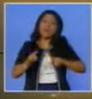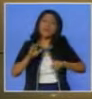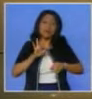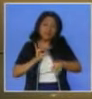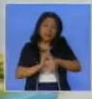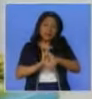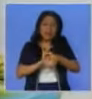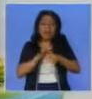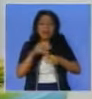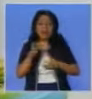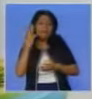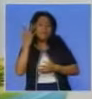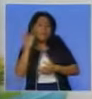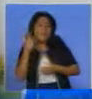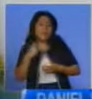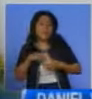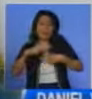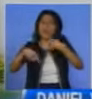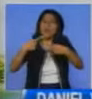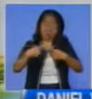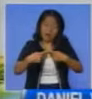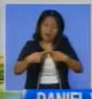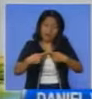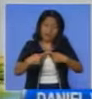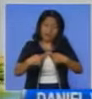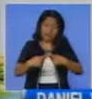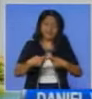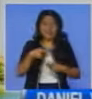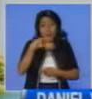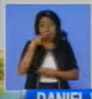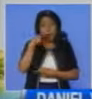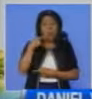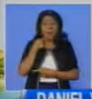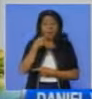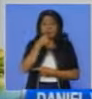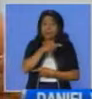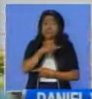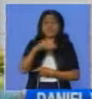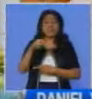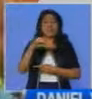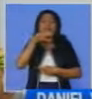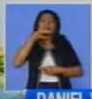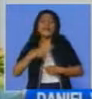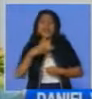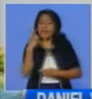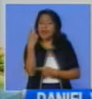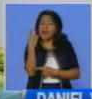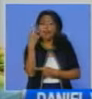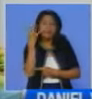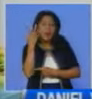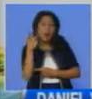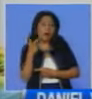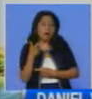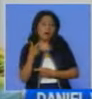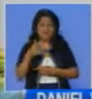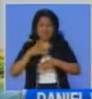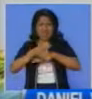asigna el sistema. Me dan la cita médica recién para que me haga los exámenes el día 11. Ahora me dan la cita para el